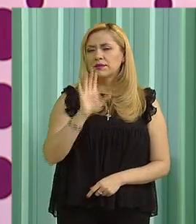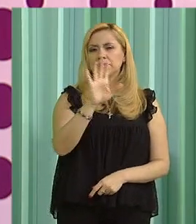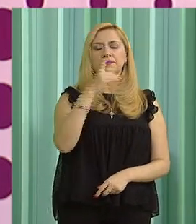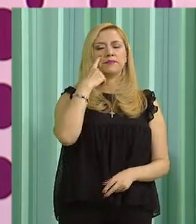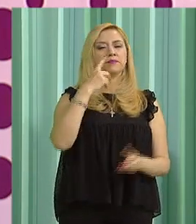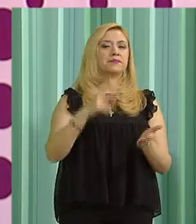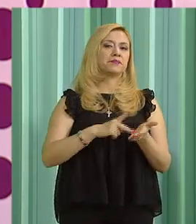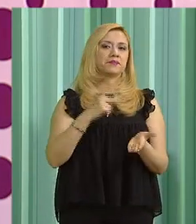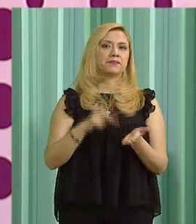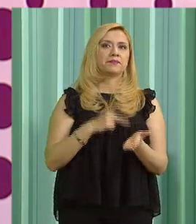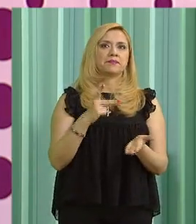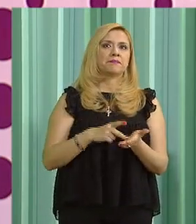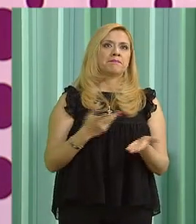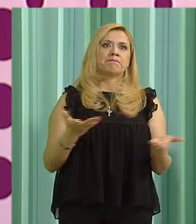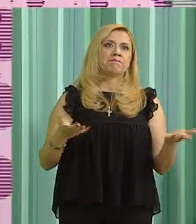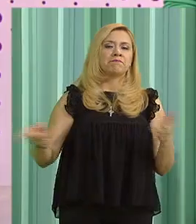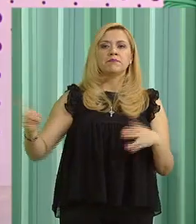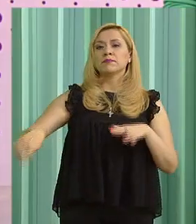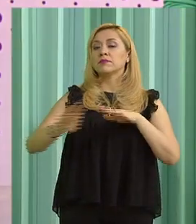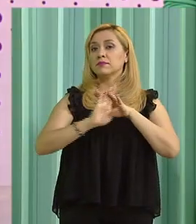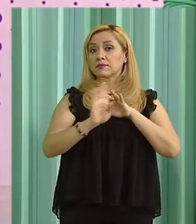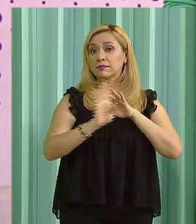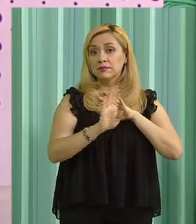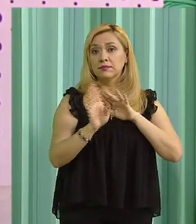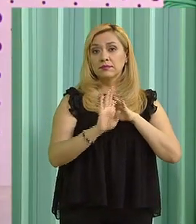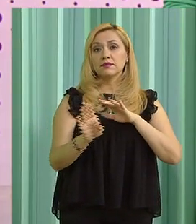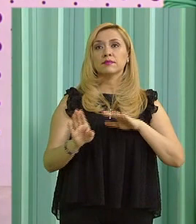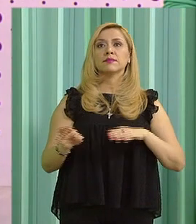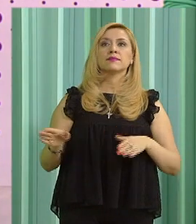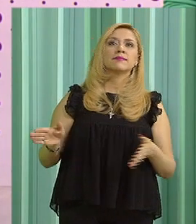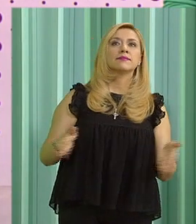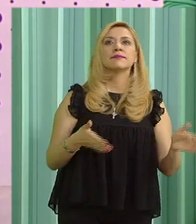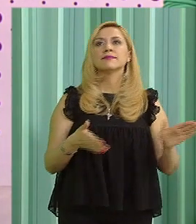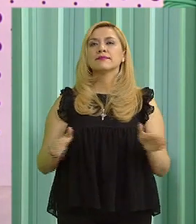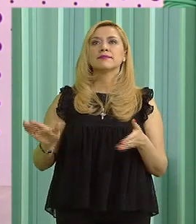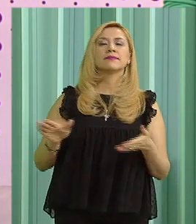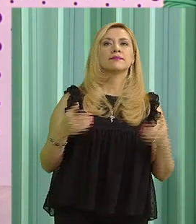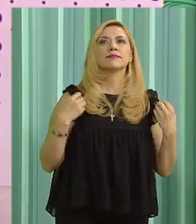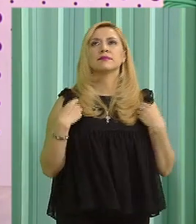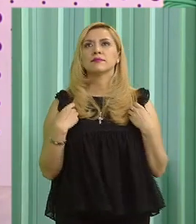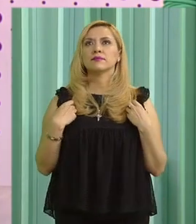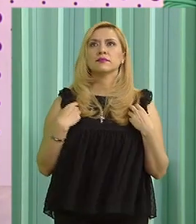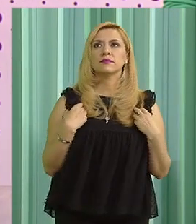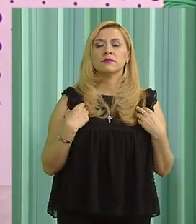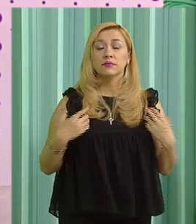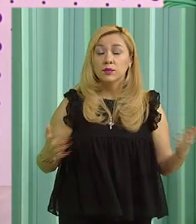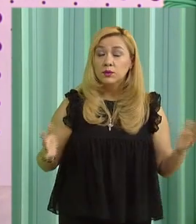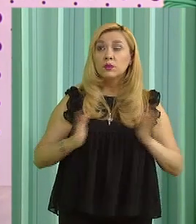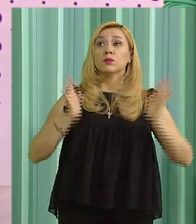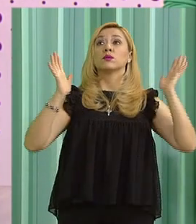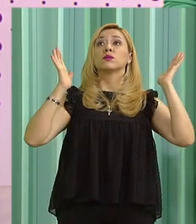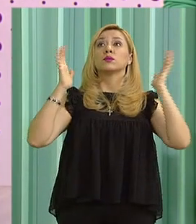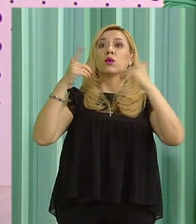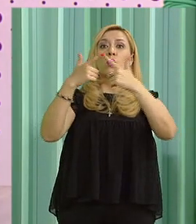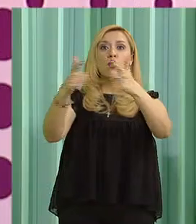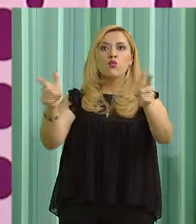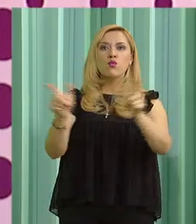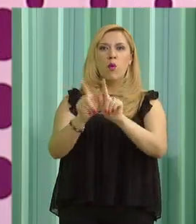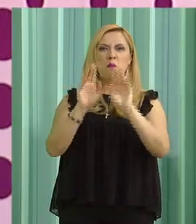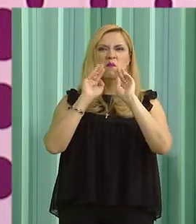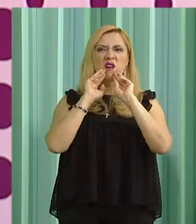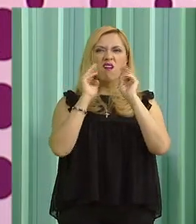ocasiones los migrantes son víctimas de grupos